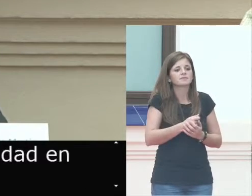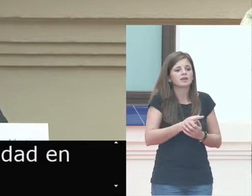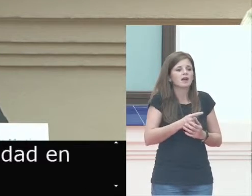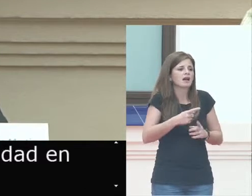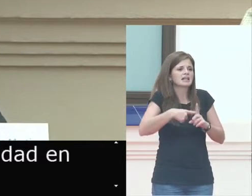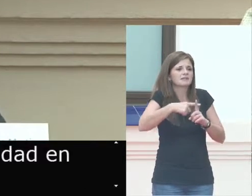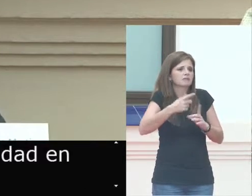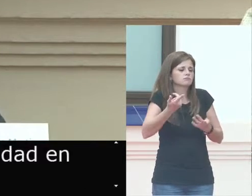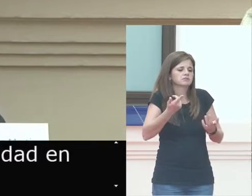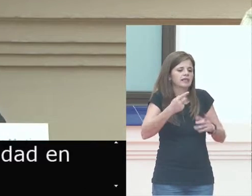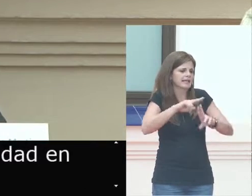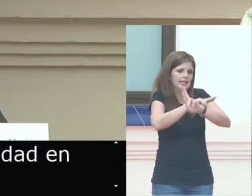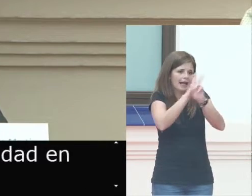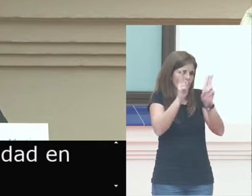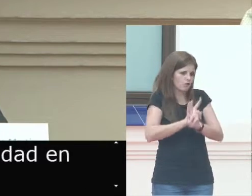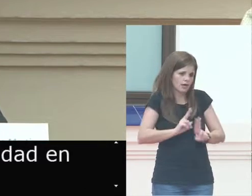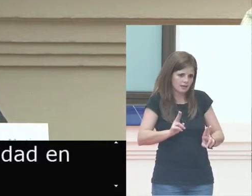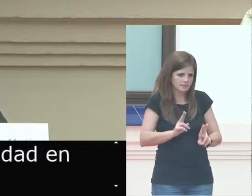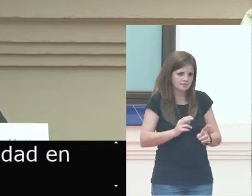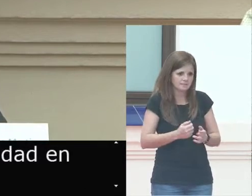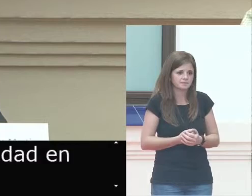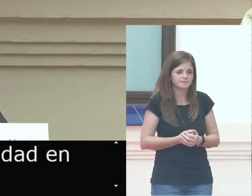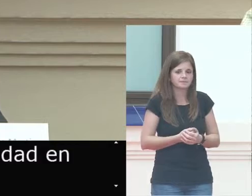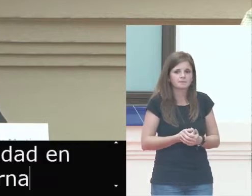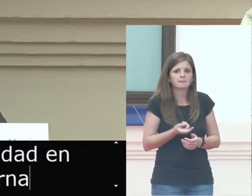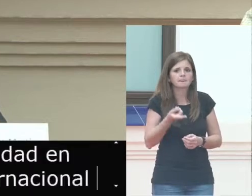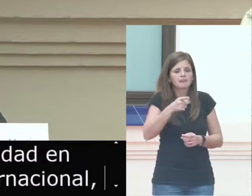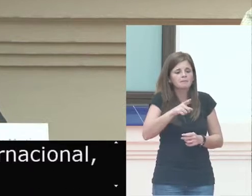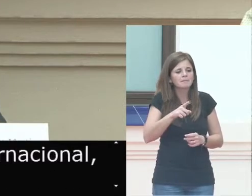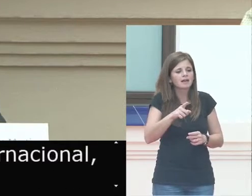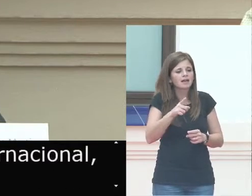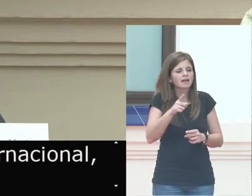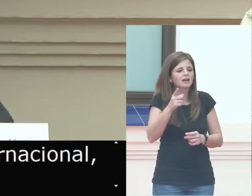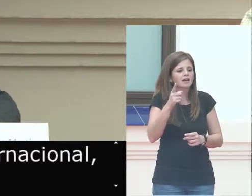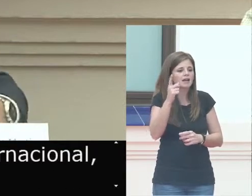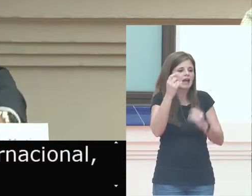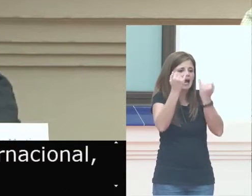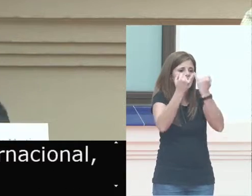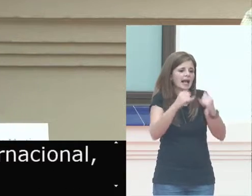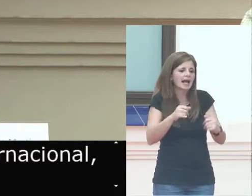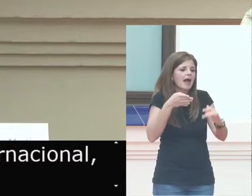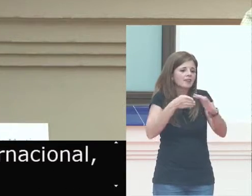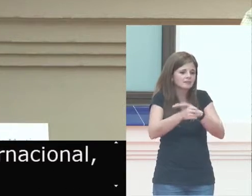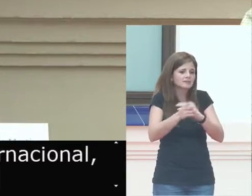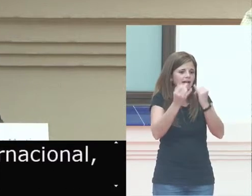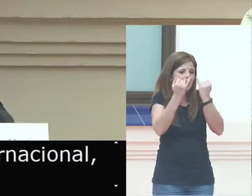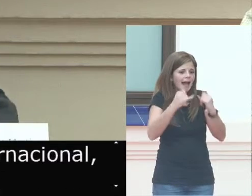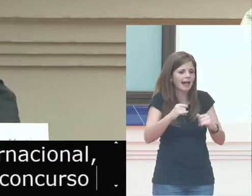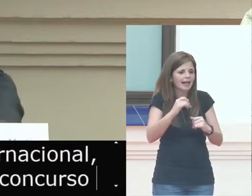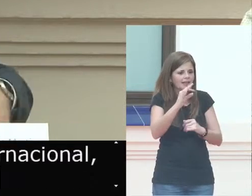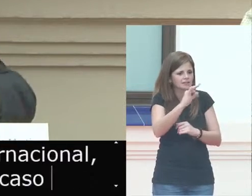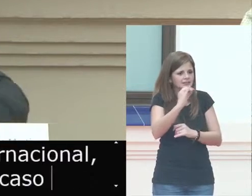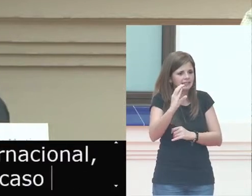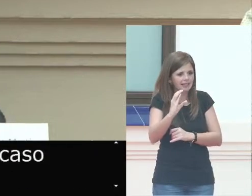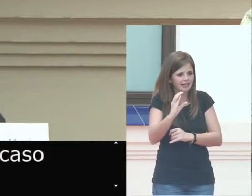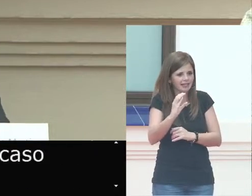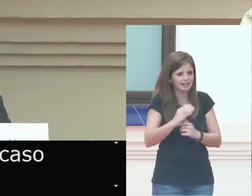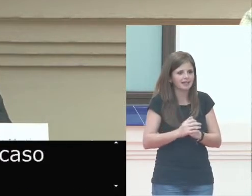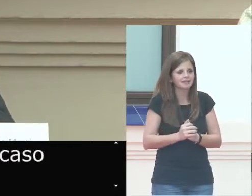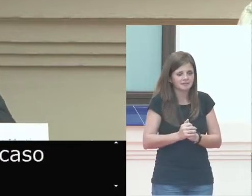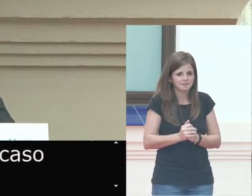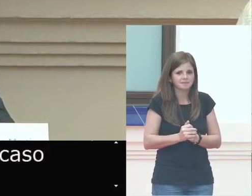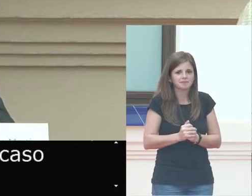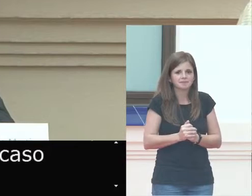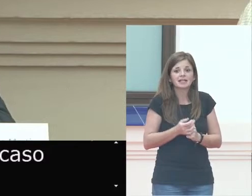internacional y de accesibilidad a las TICs, que es el caso concreto de esta tarde. Y también somos